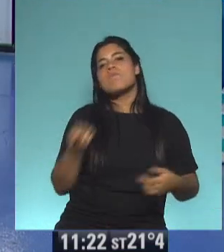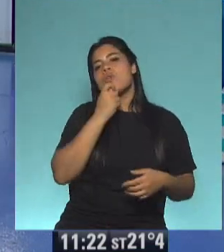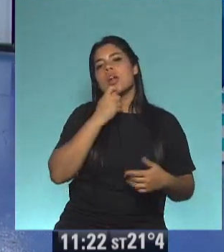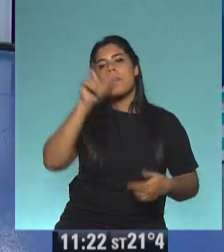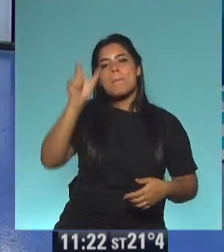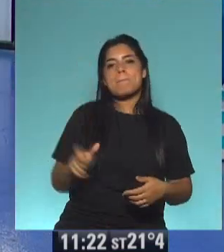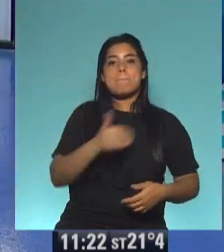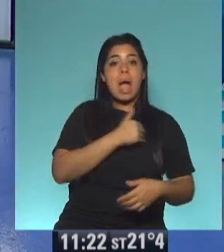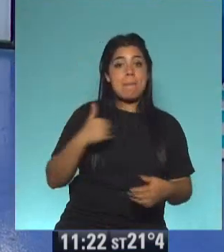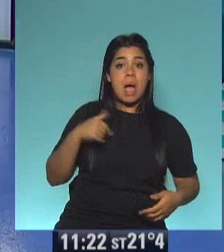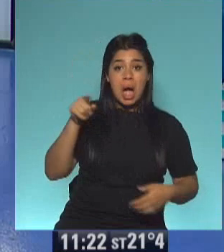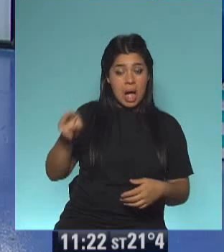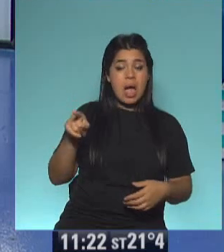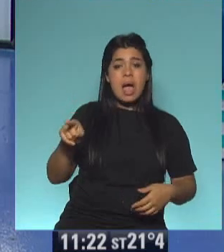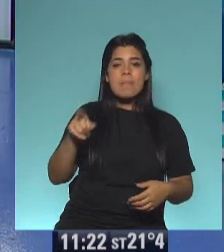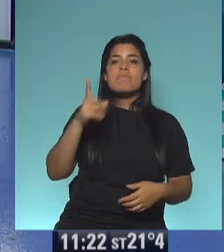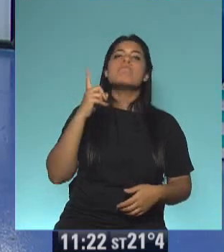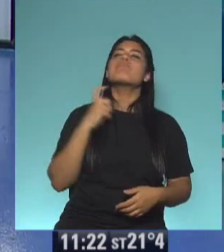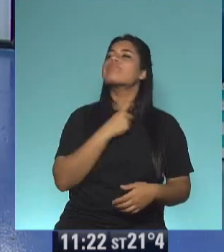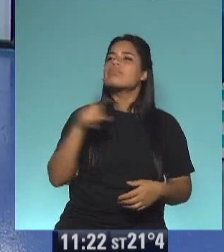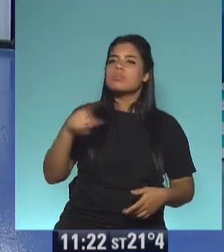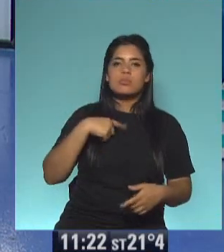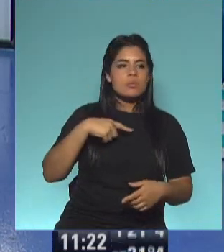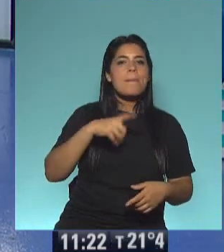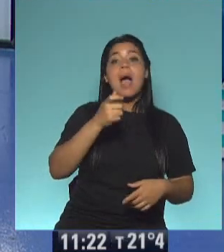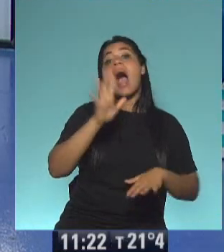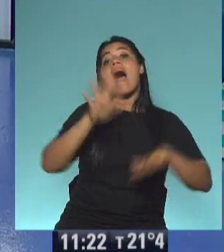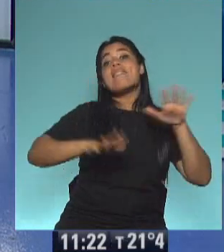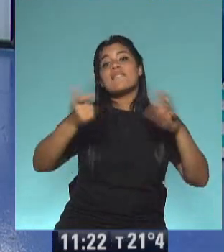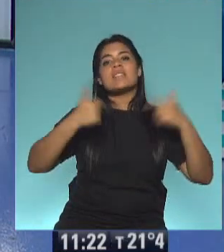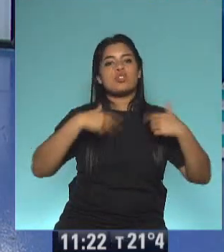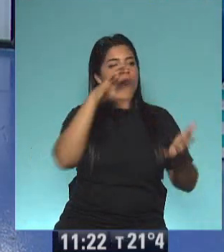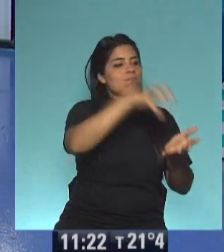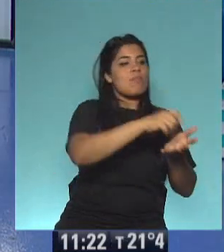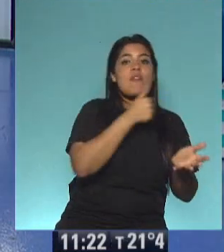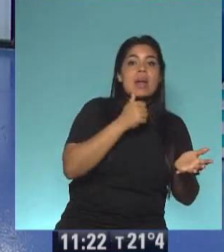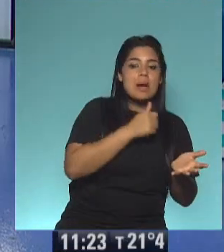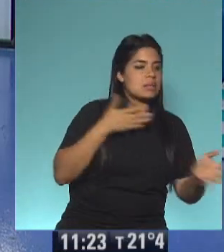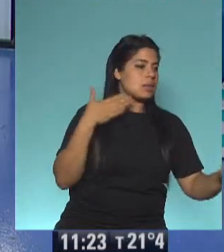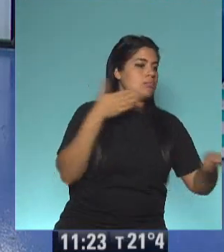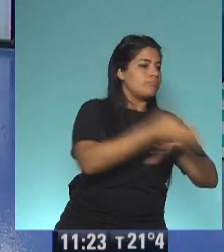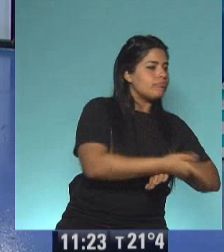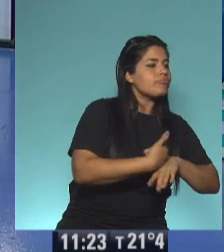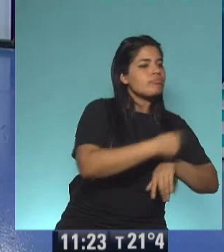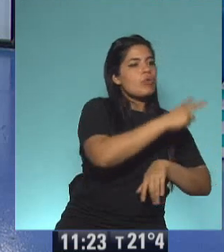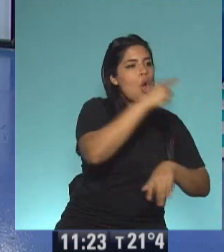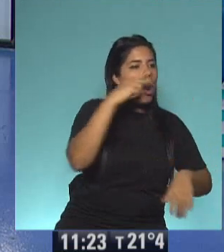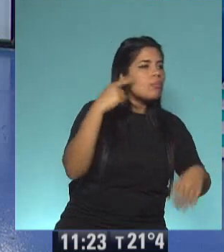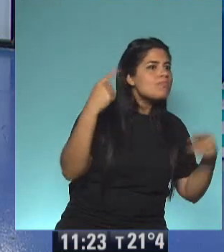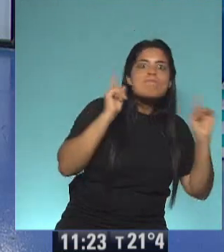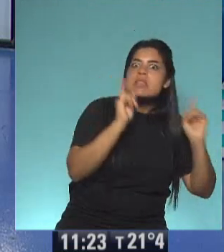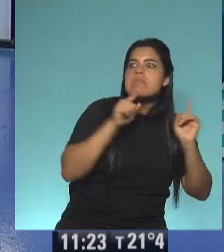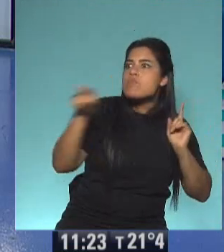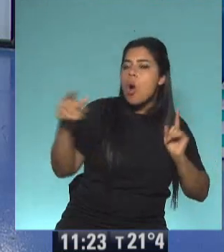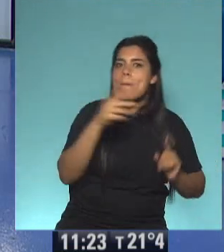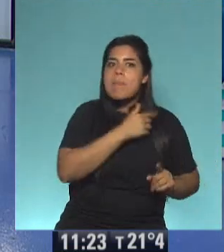de mi mamá, yo lo huelo y enseguida, a veces llego a una farmacia y la farmacia tiene ese olor y me acuerdo de mi mamá. Ay, ¿no te pasa que de repente te cruzas con alguien en la calle, no ahora quizás,